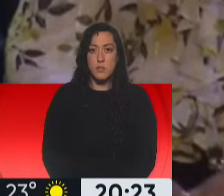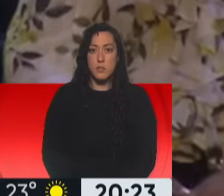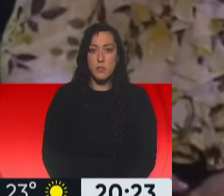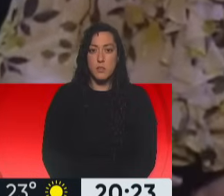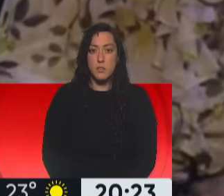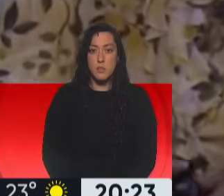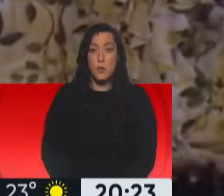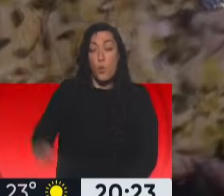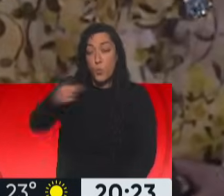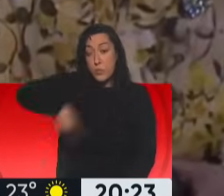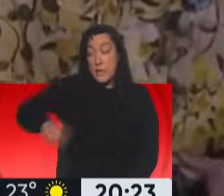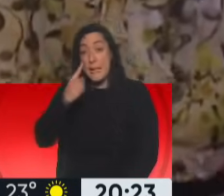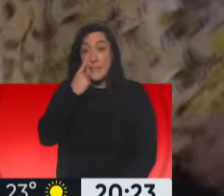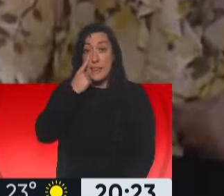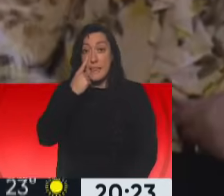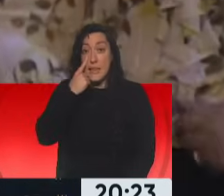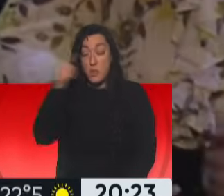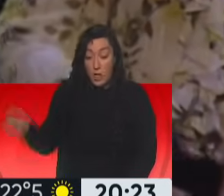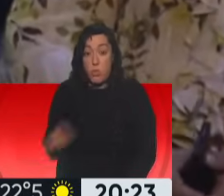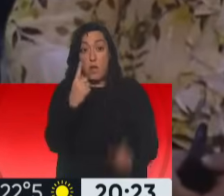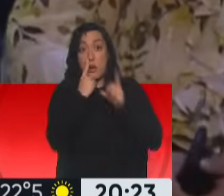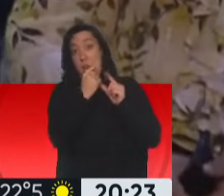Vayan y golpeen la puerta del intendente como corresponde.